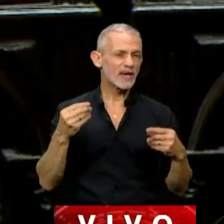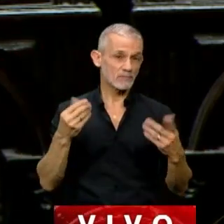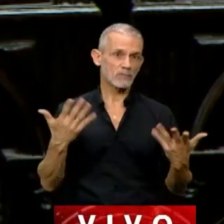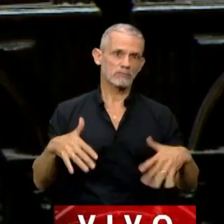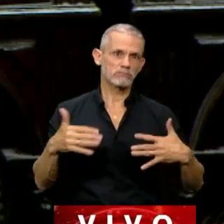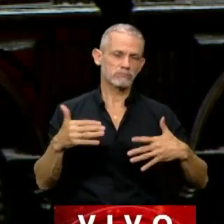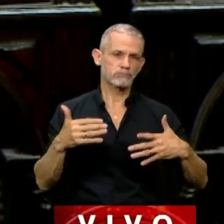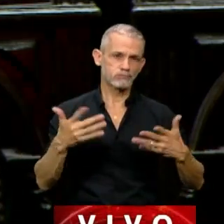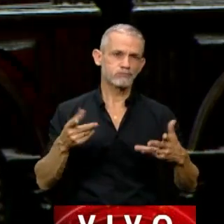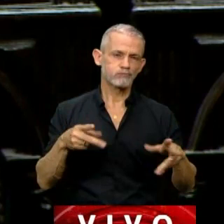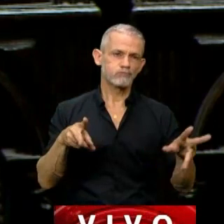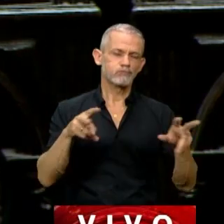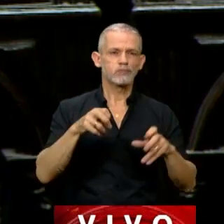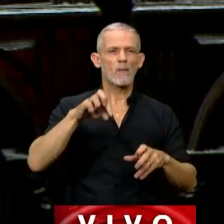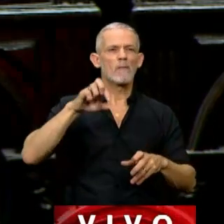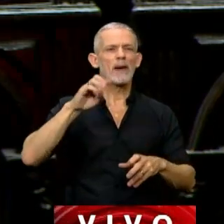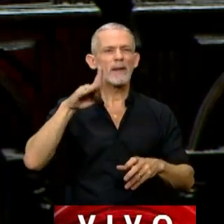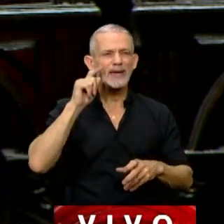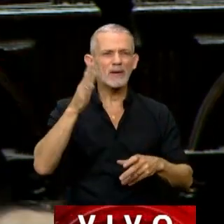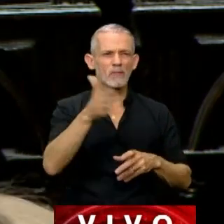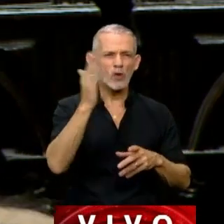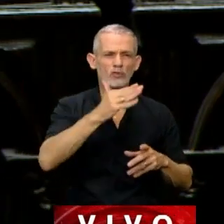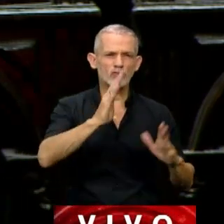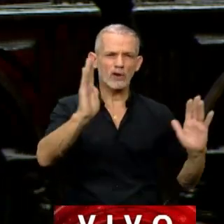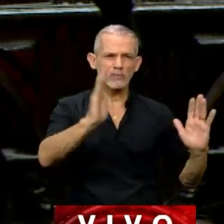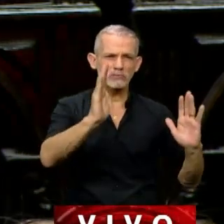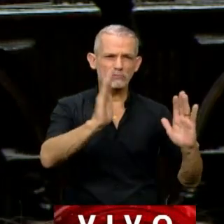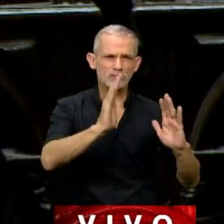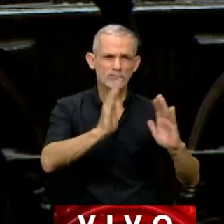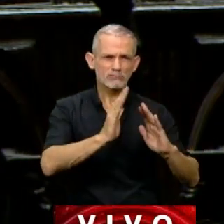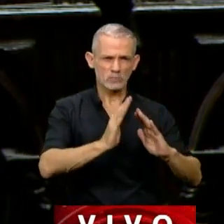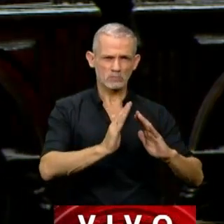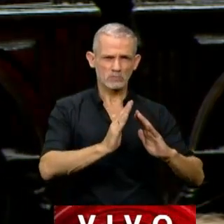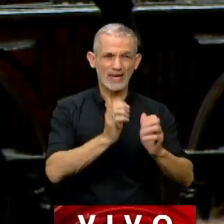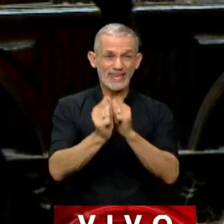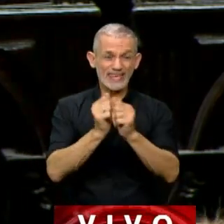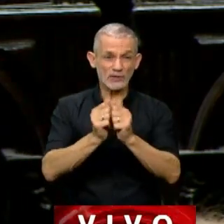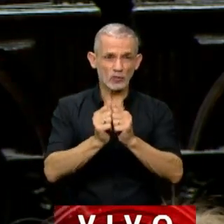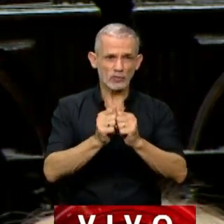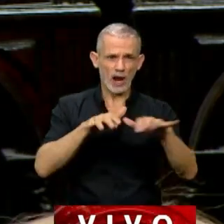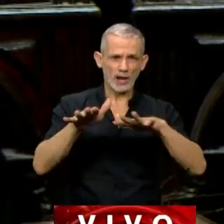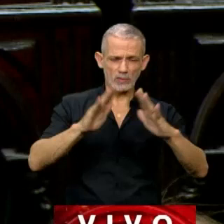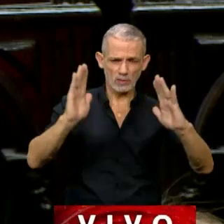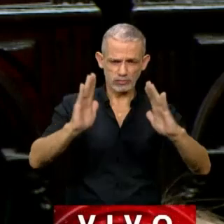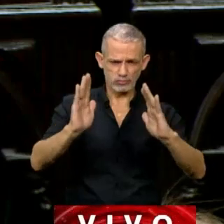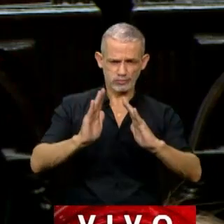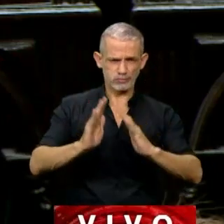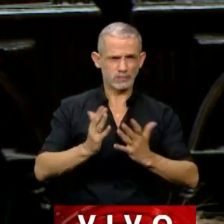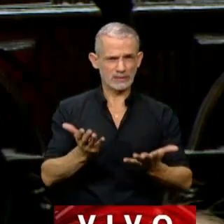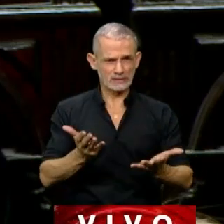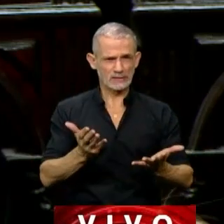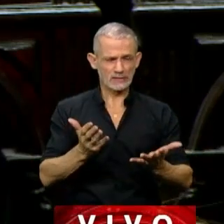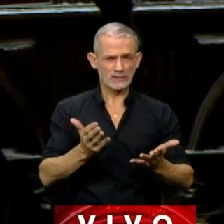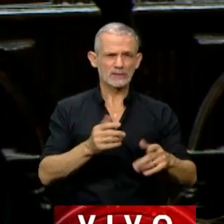fuertes caídas del pib y de la actividad industrial ocurridas